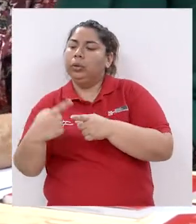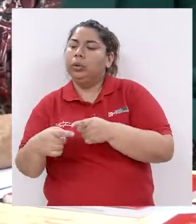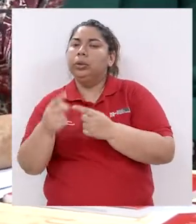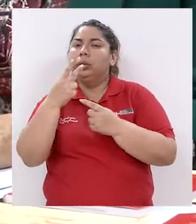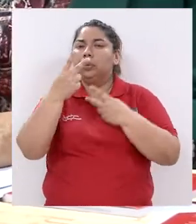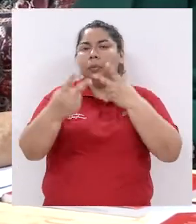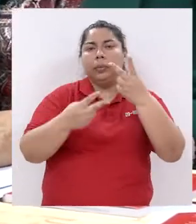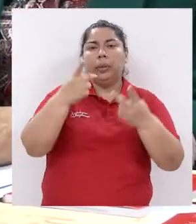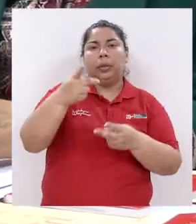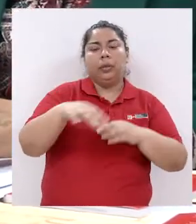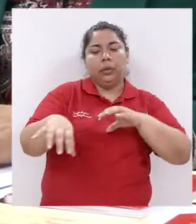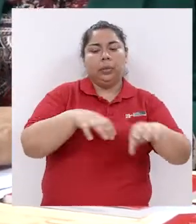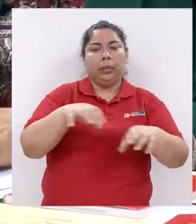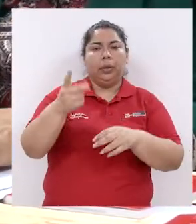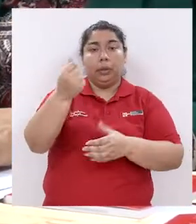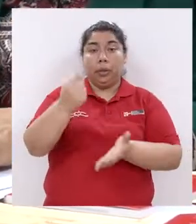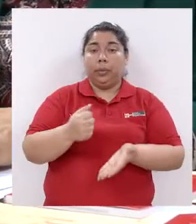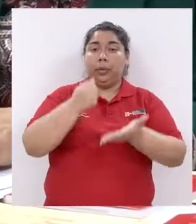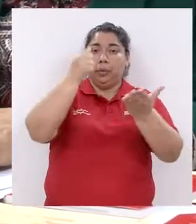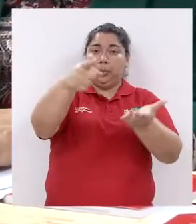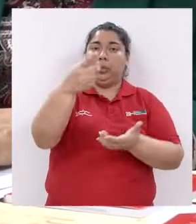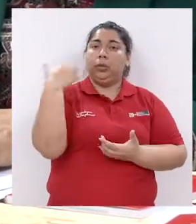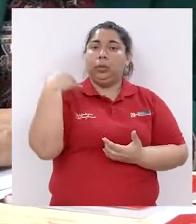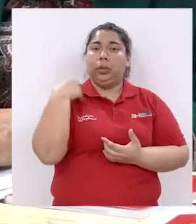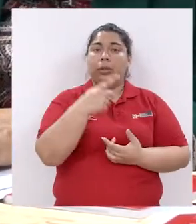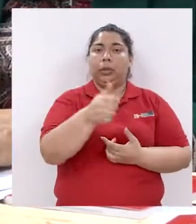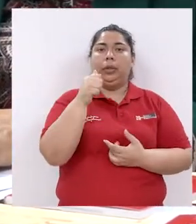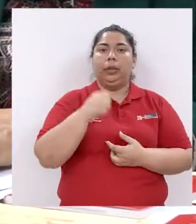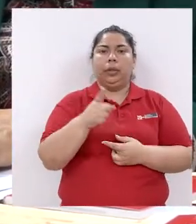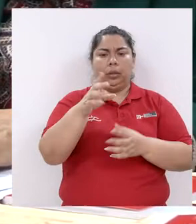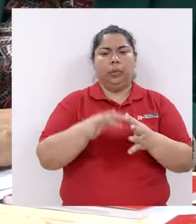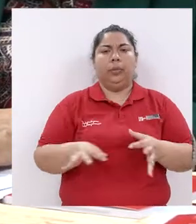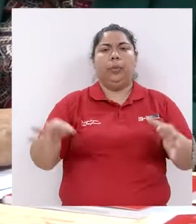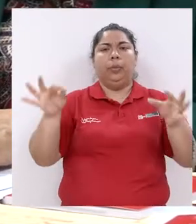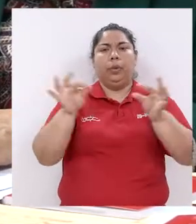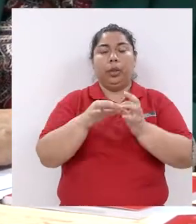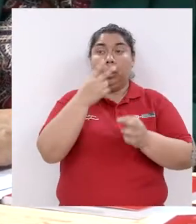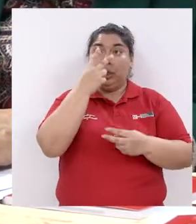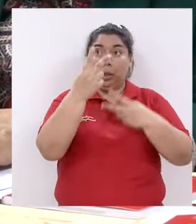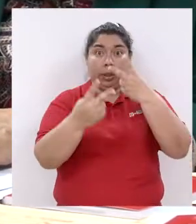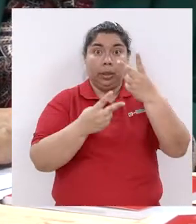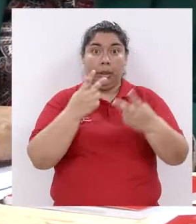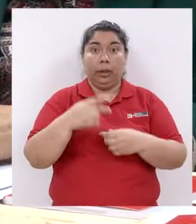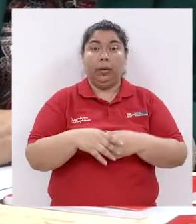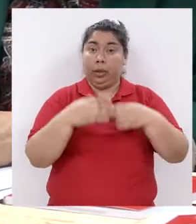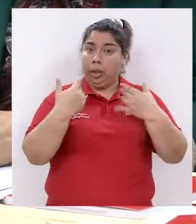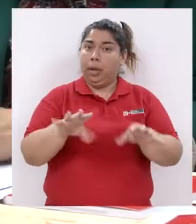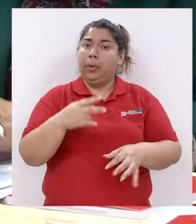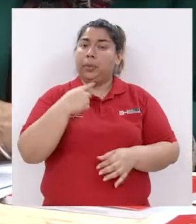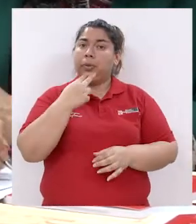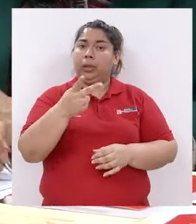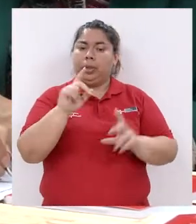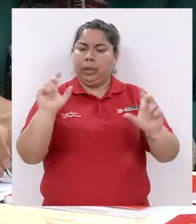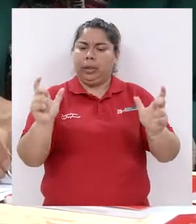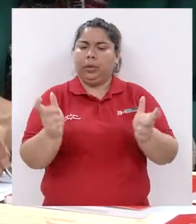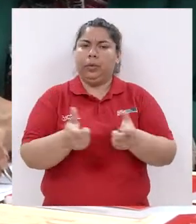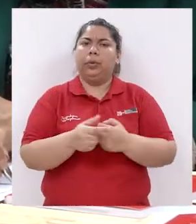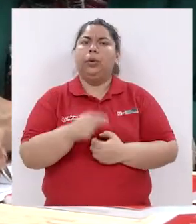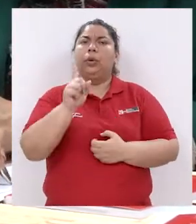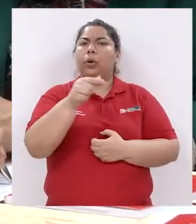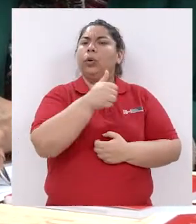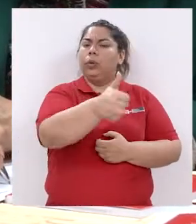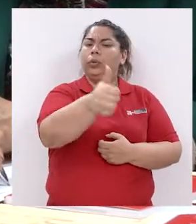instrumentos estratégicos y operativos y presupuestarios que ustedes tengan. Entonces eso es muy importante tenerlo en cuenta. Ahí vamos a tener reuniones